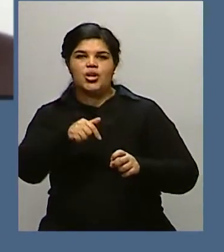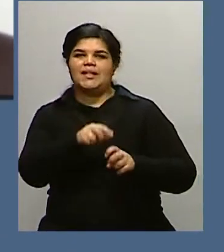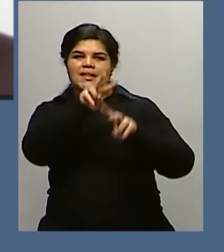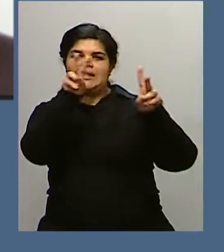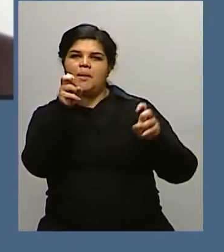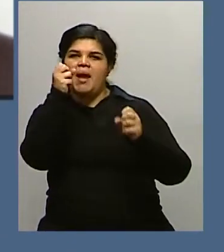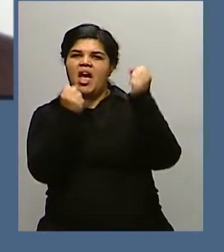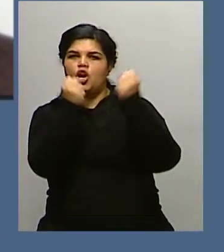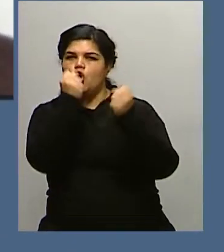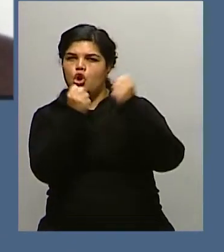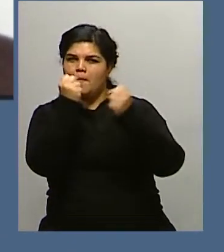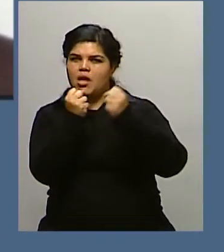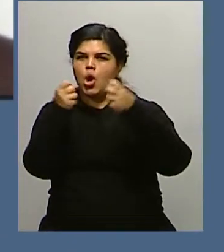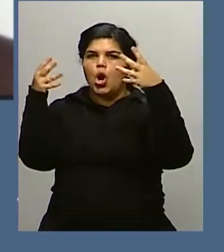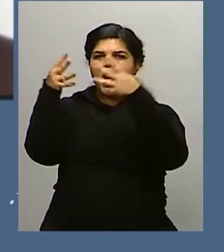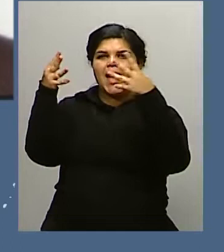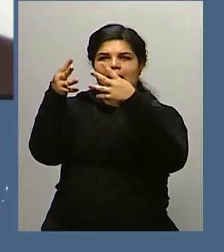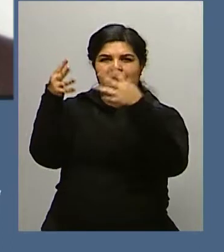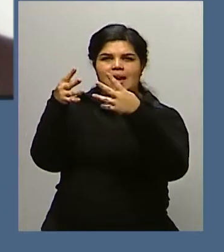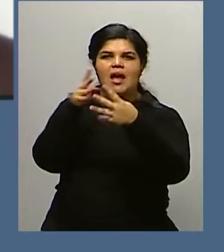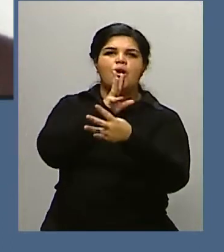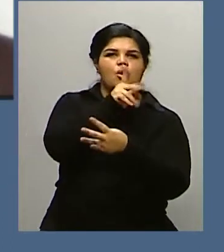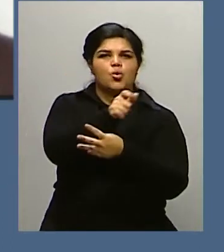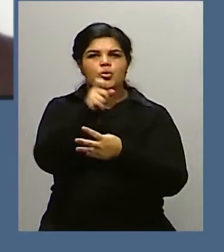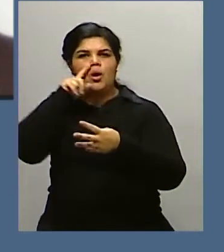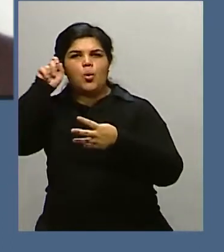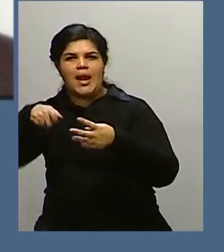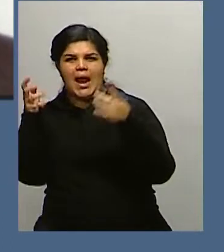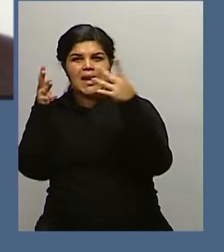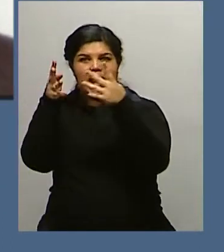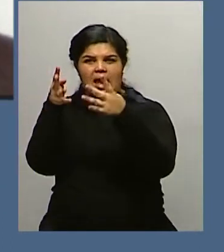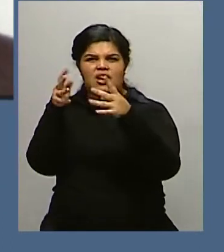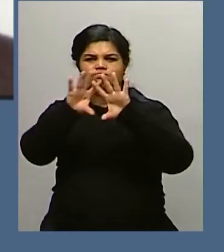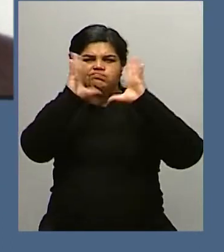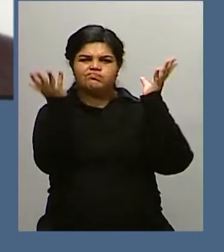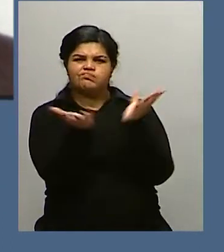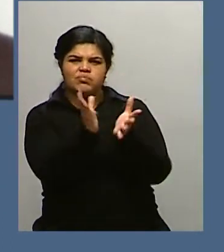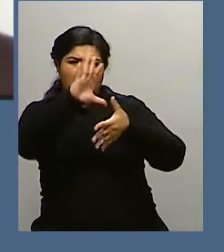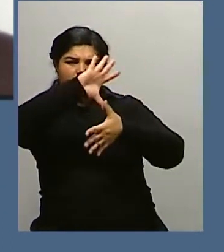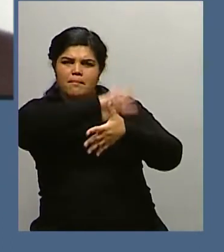económico que ha tenido la guerra, tanto a nivel mundial, pero también específicamente con a América Latina.